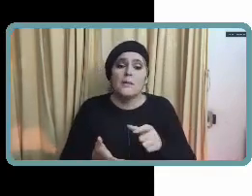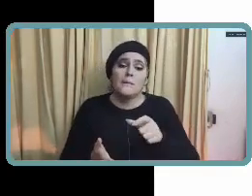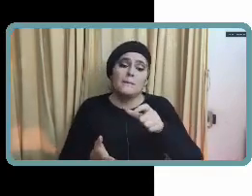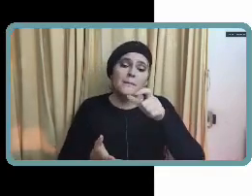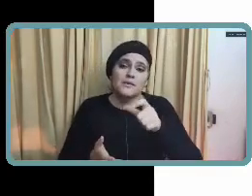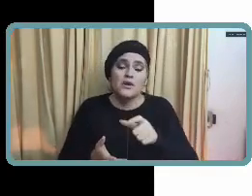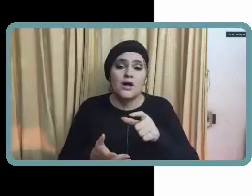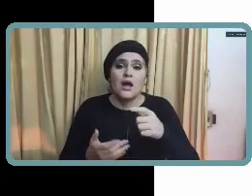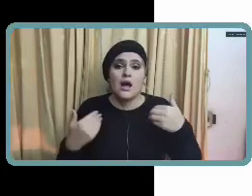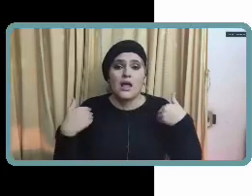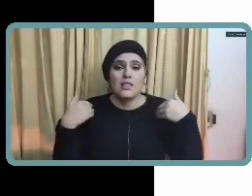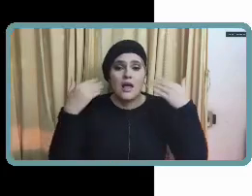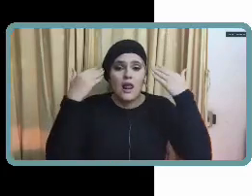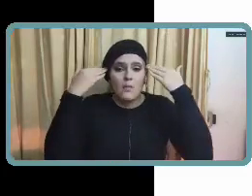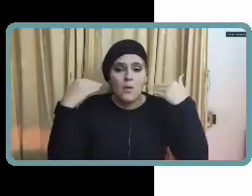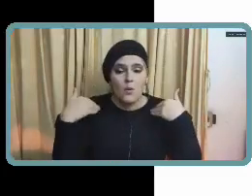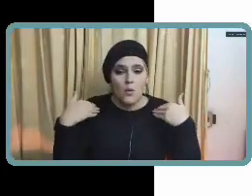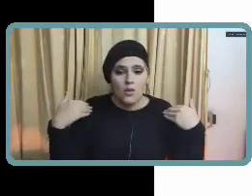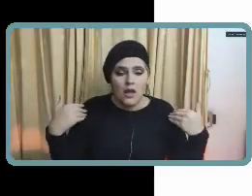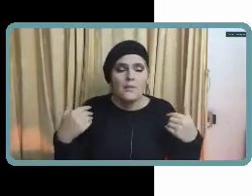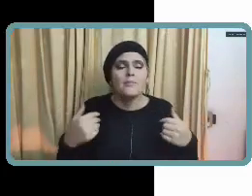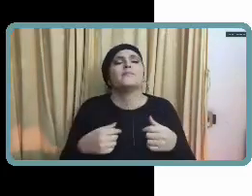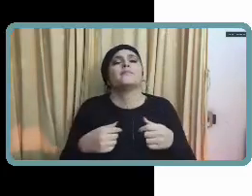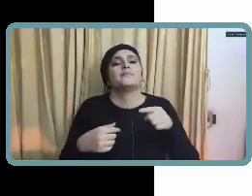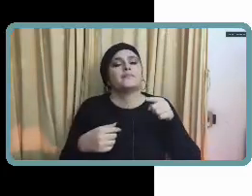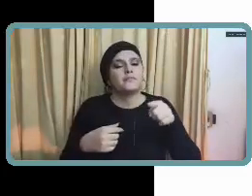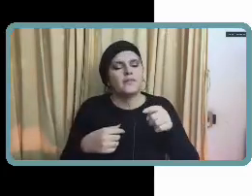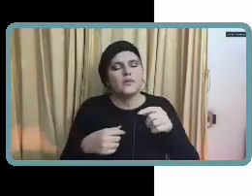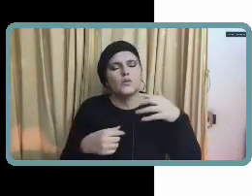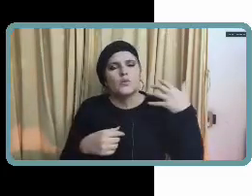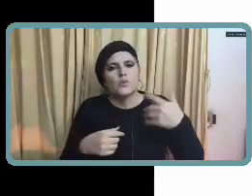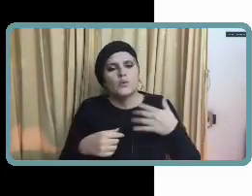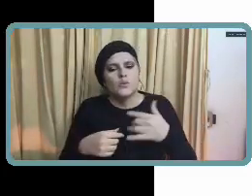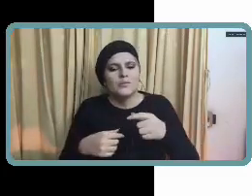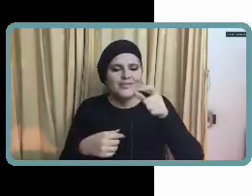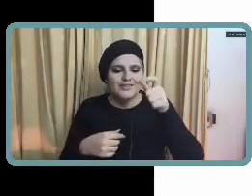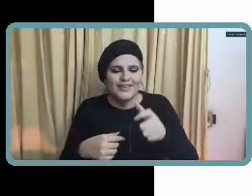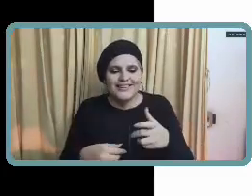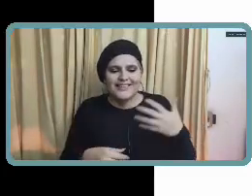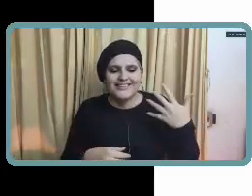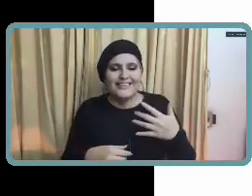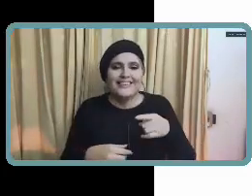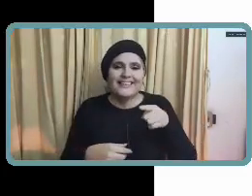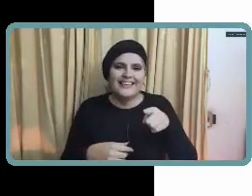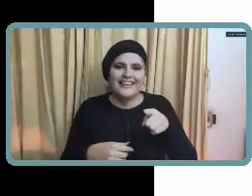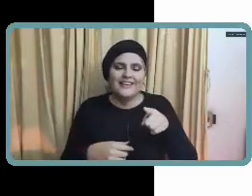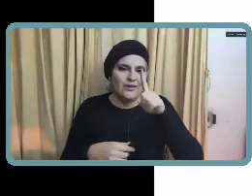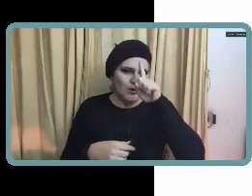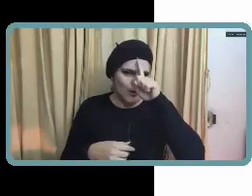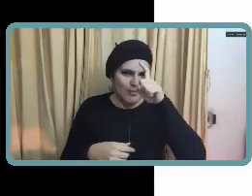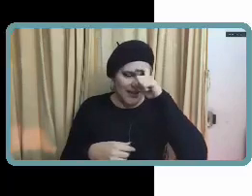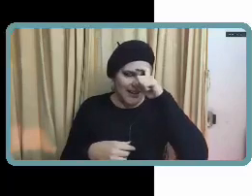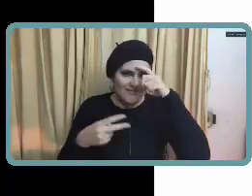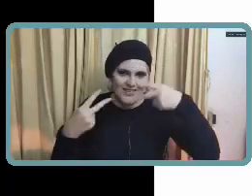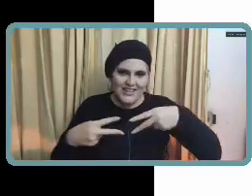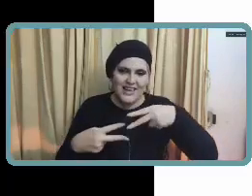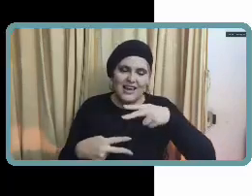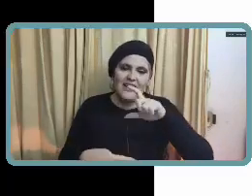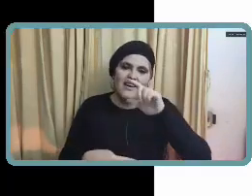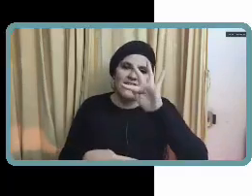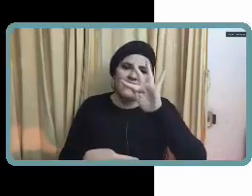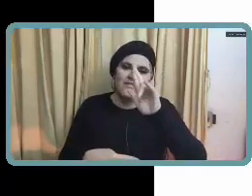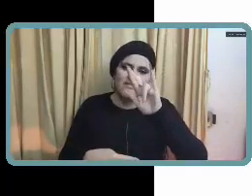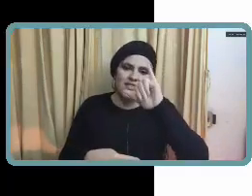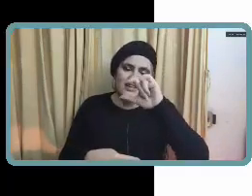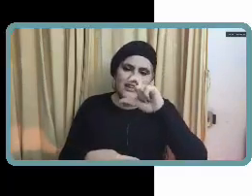pilar importantísimo en todo nuestro programa de autismo del Hospital Gustavo Fricke. Muchas gracias a Nelson Nilo por su